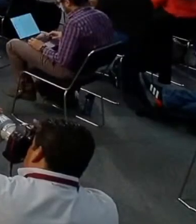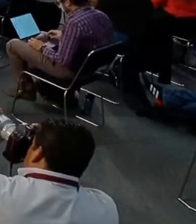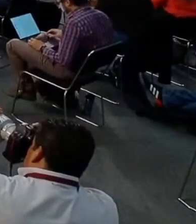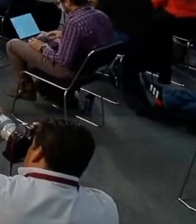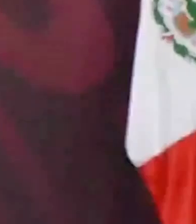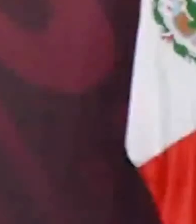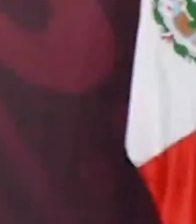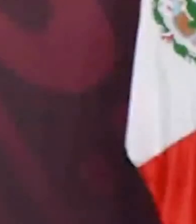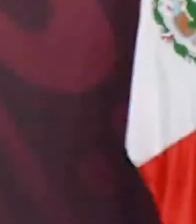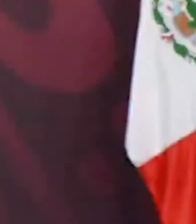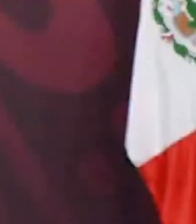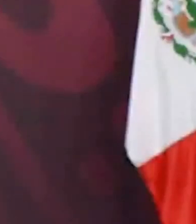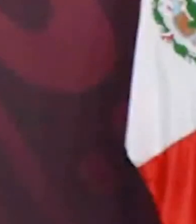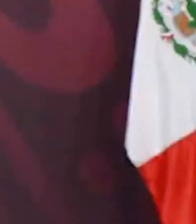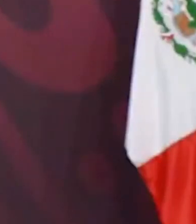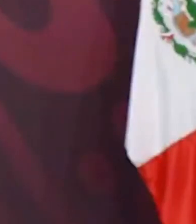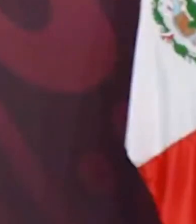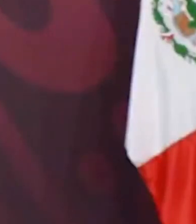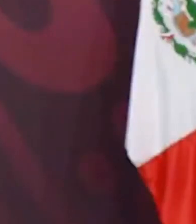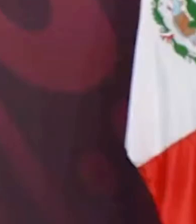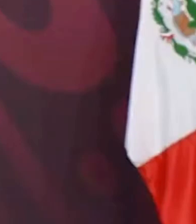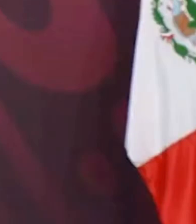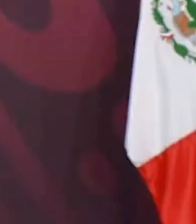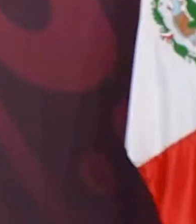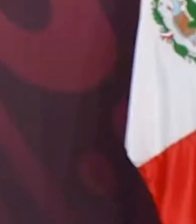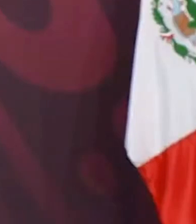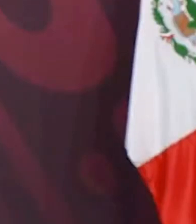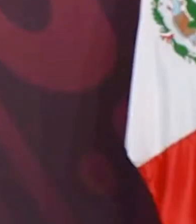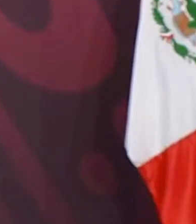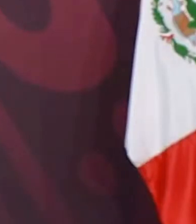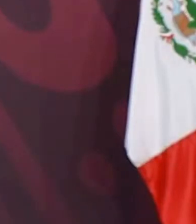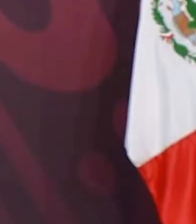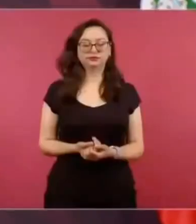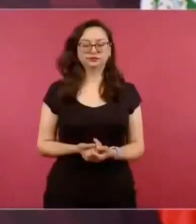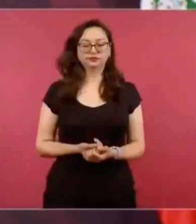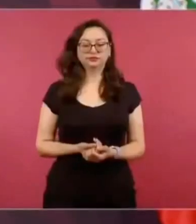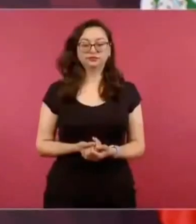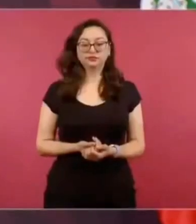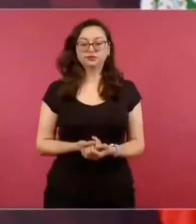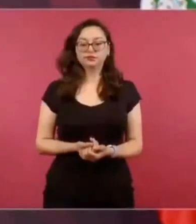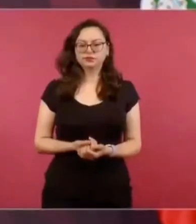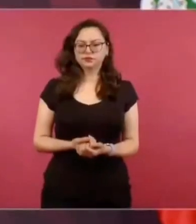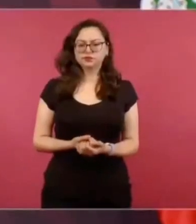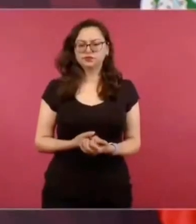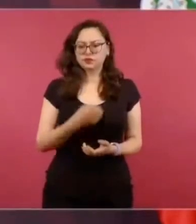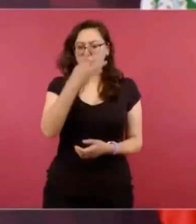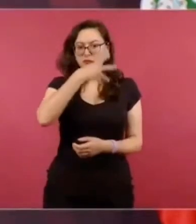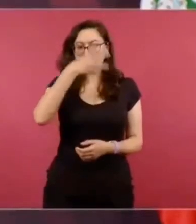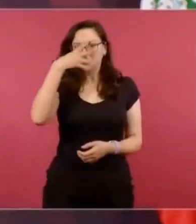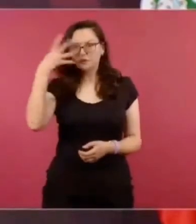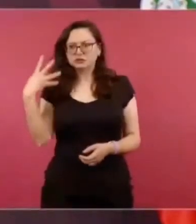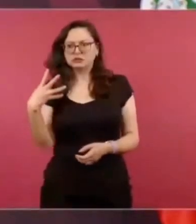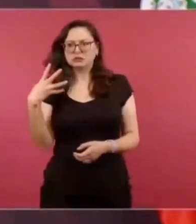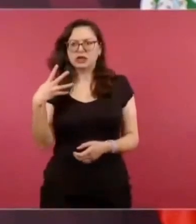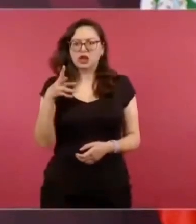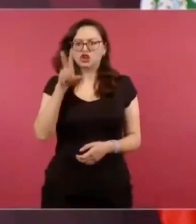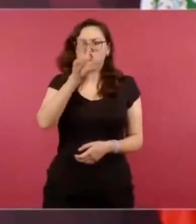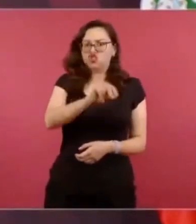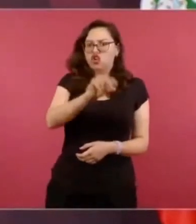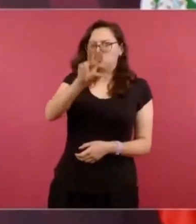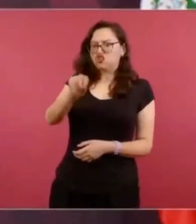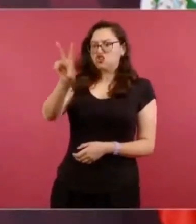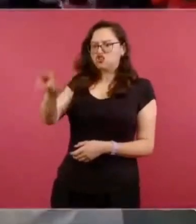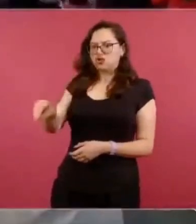El visado lleva su tiempo. Creo que solicitaron 8. Señaló que hay